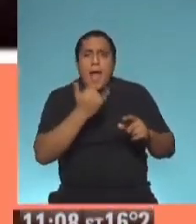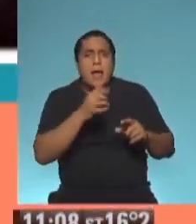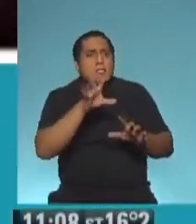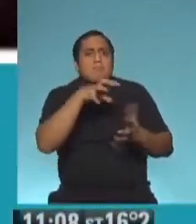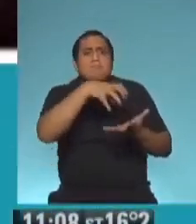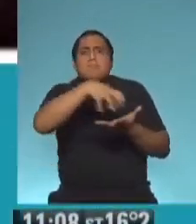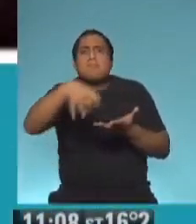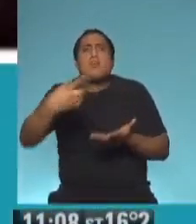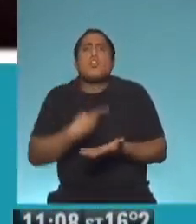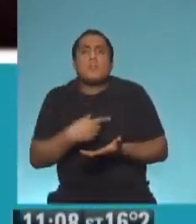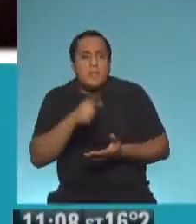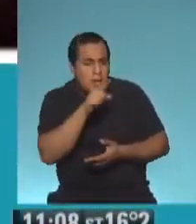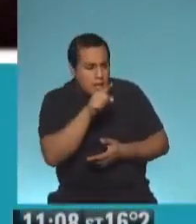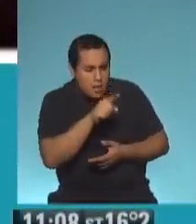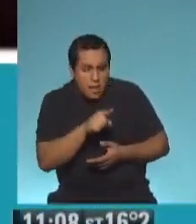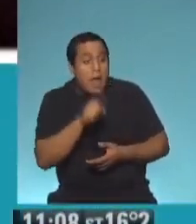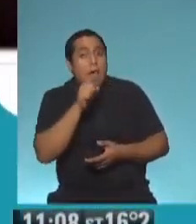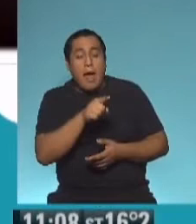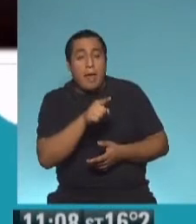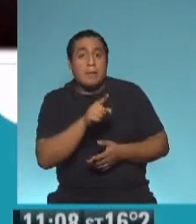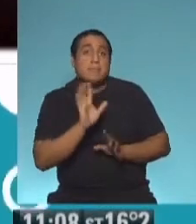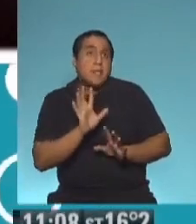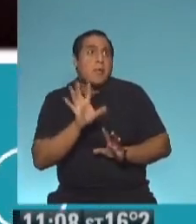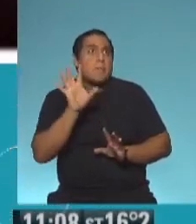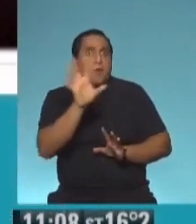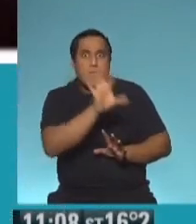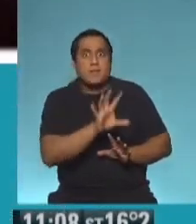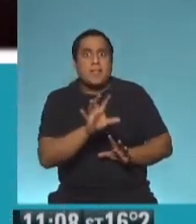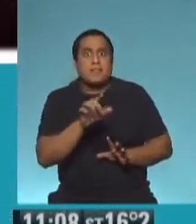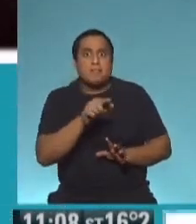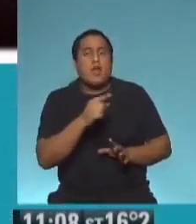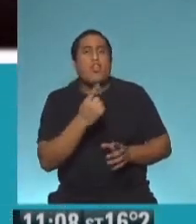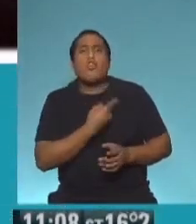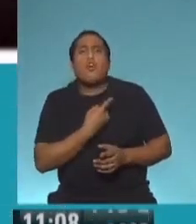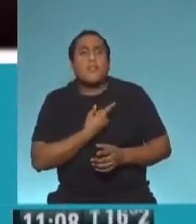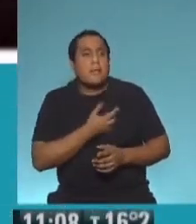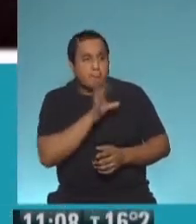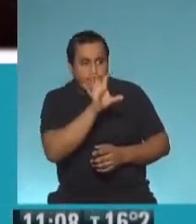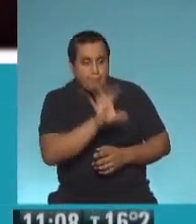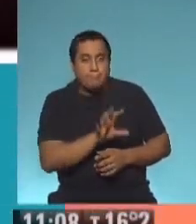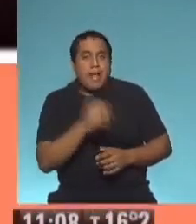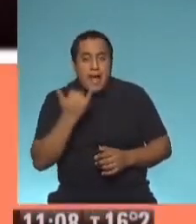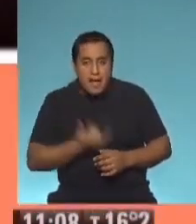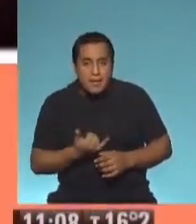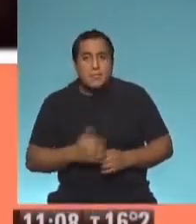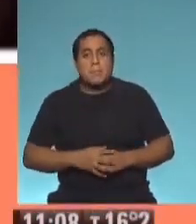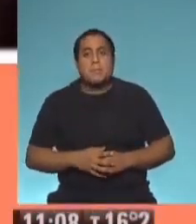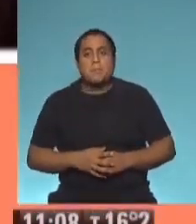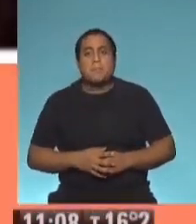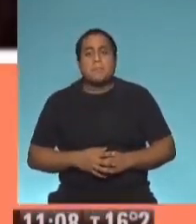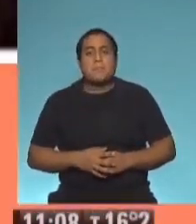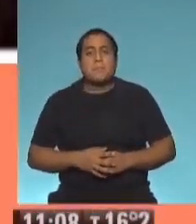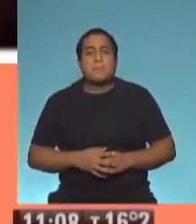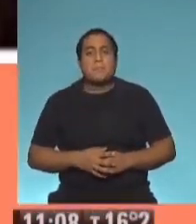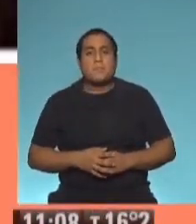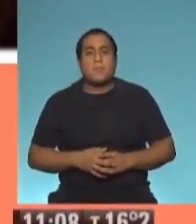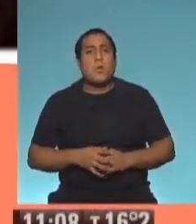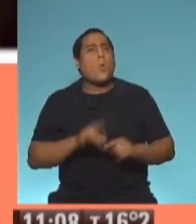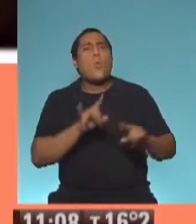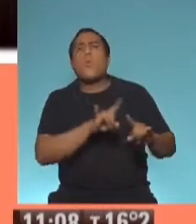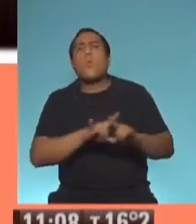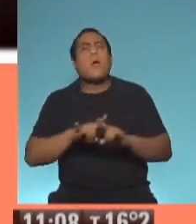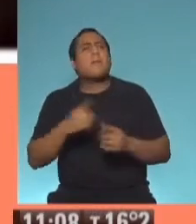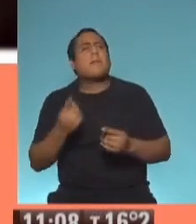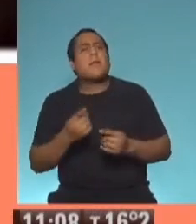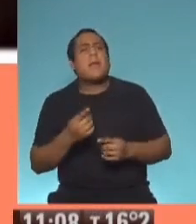provincias, es mucho mejor. Sí, así Argentina, que todo lo que se puede hacer suma. Sí. A la web que hace referencia